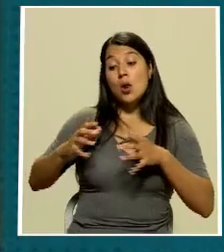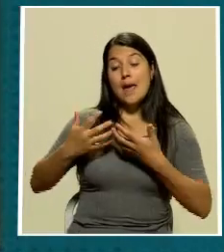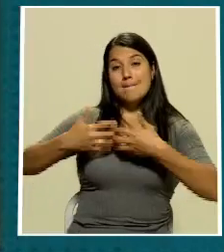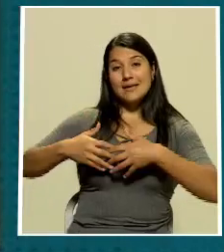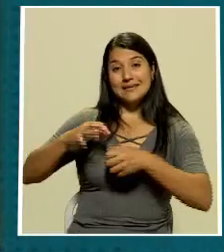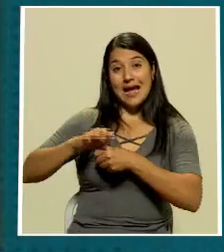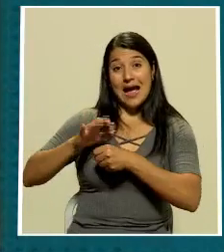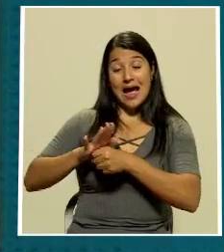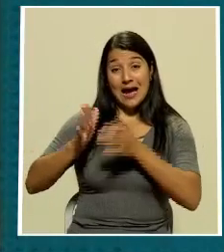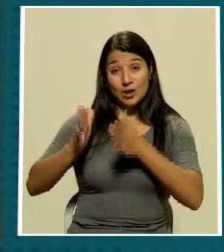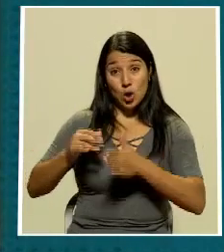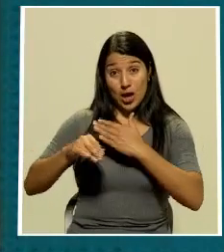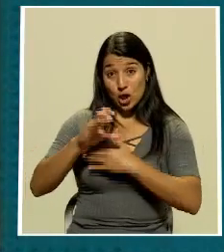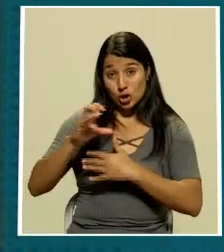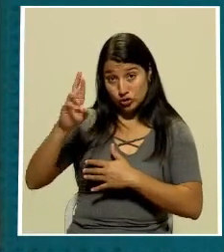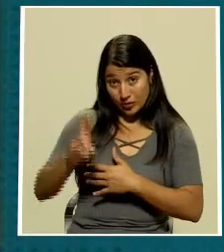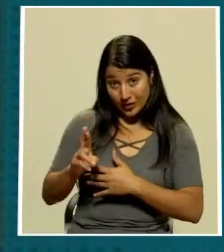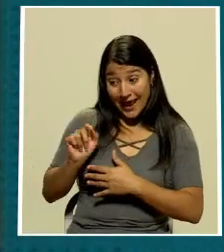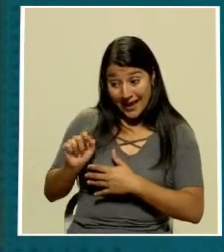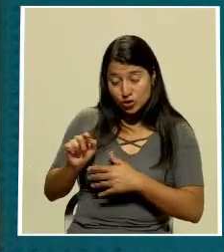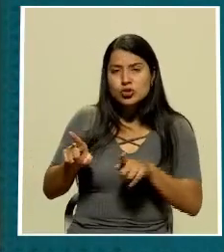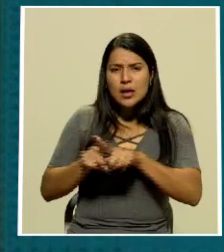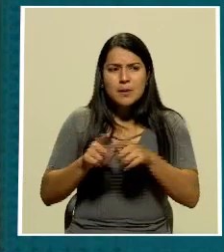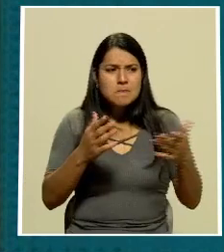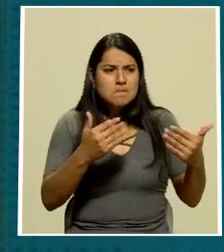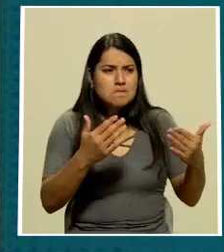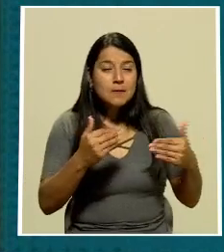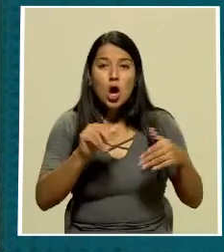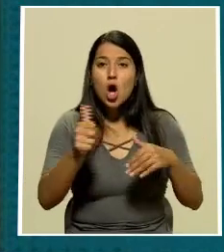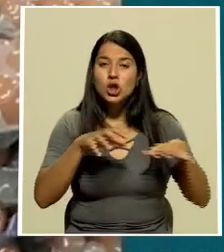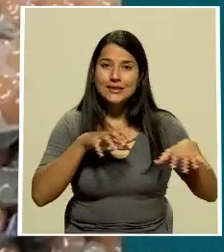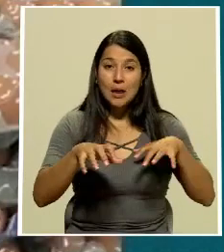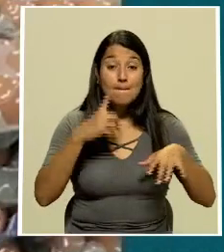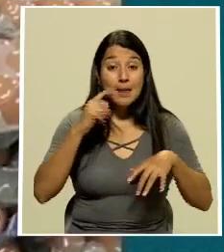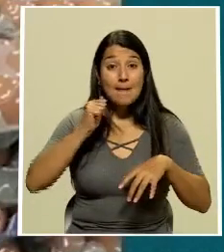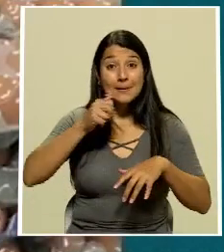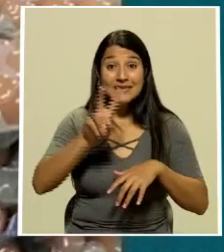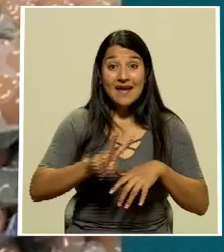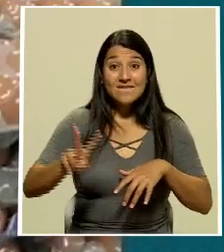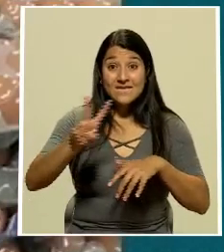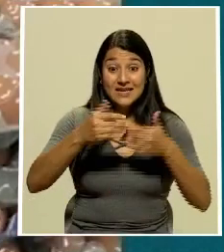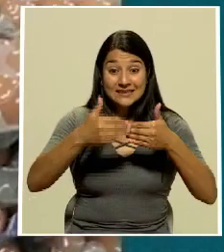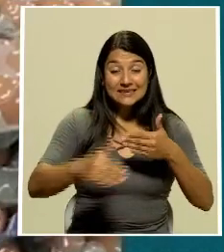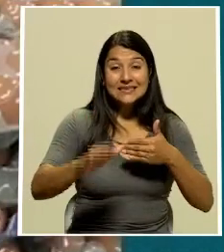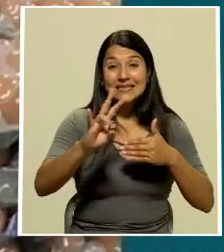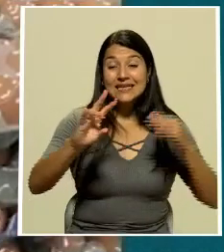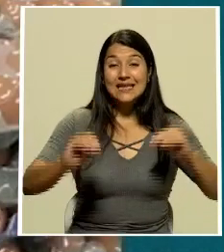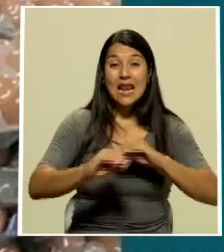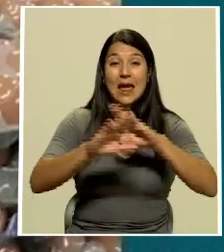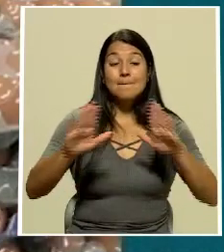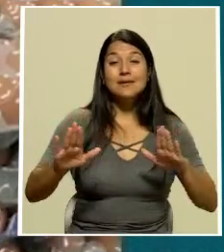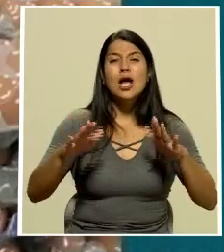Rica, quienes invitan también a otras actividades para este viernes a partir de las 7 de la mañana